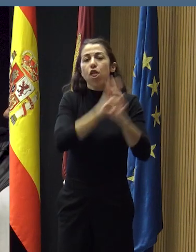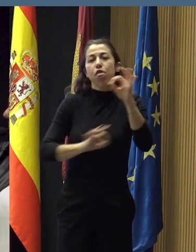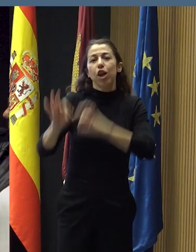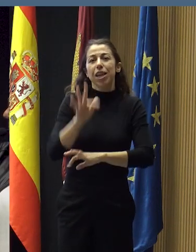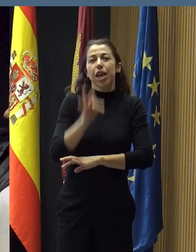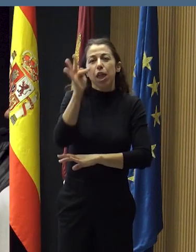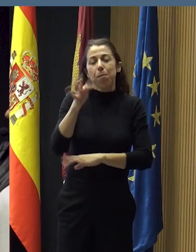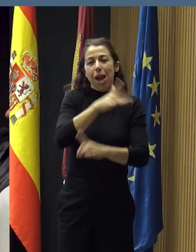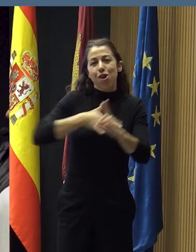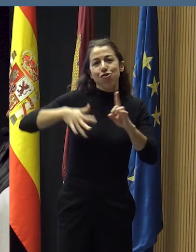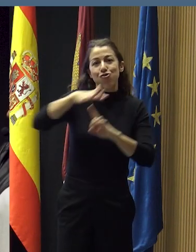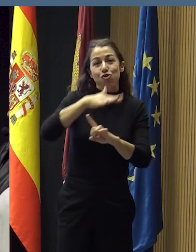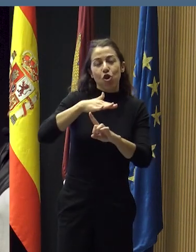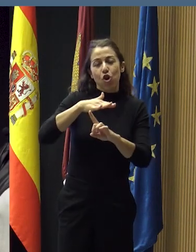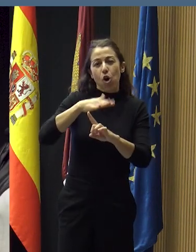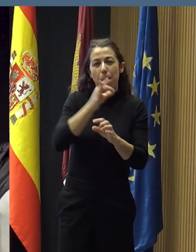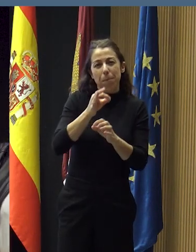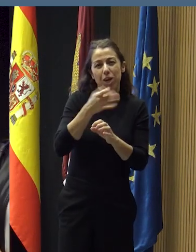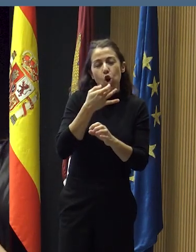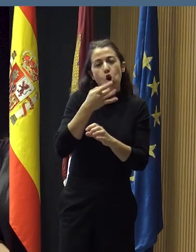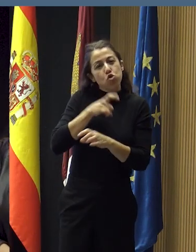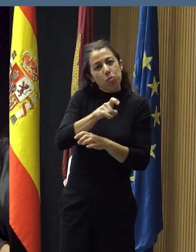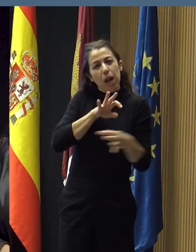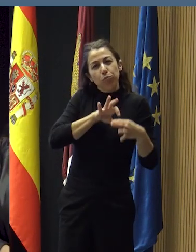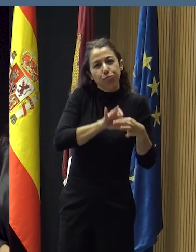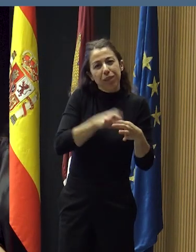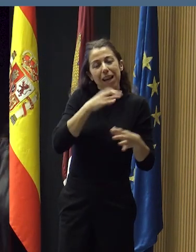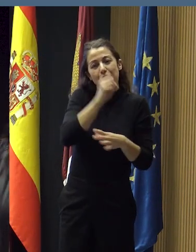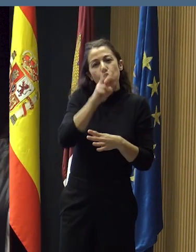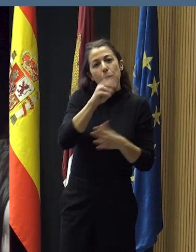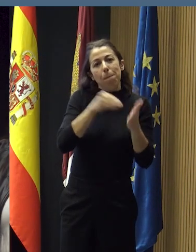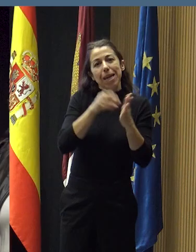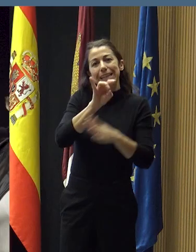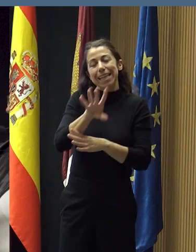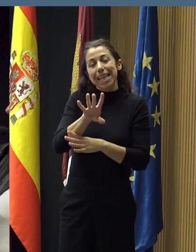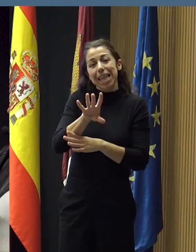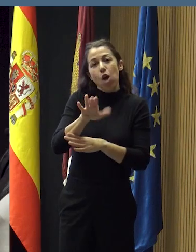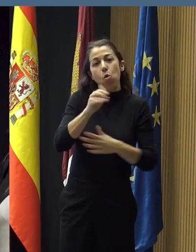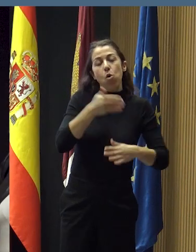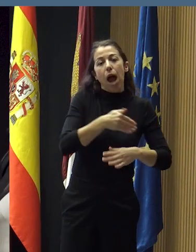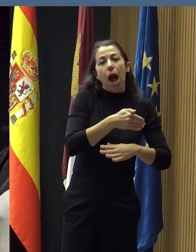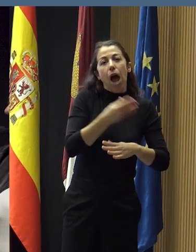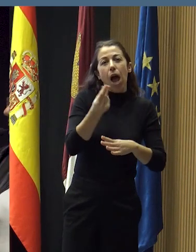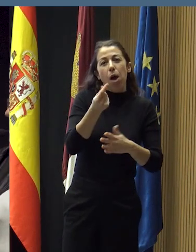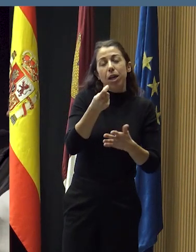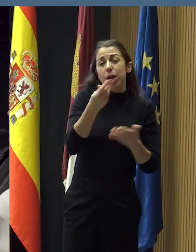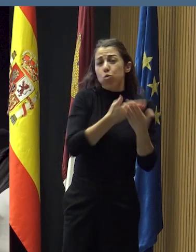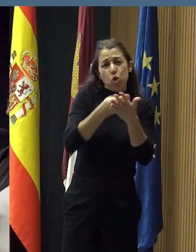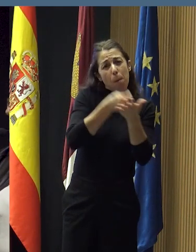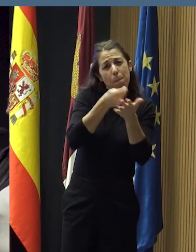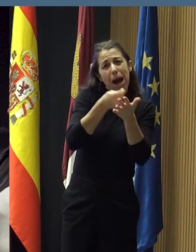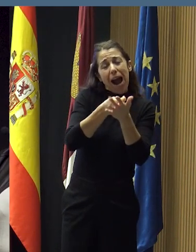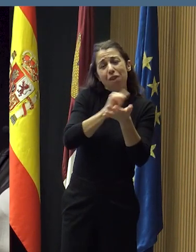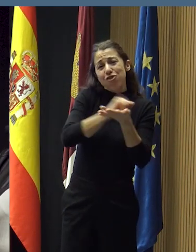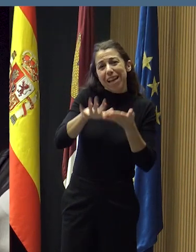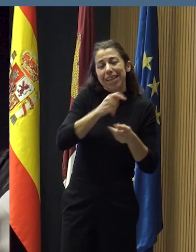y microambientes tumorales. En 2015 obtuvo una beca Marie Curie y en 2020 comenzó a dirigir en